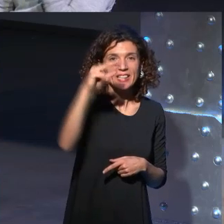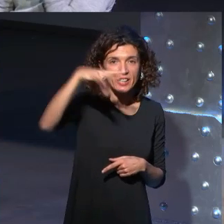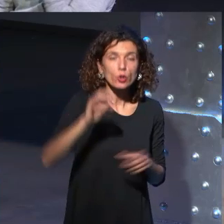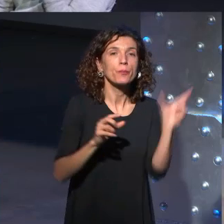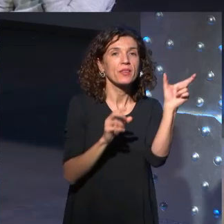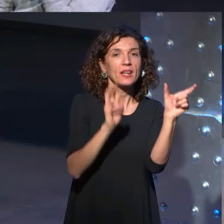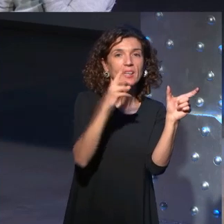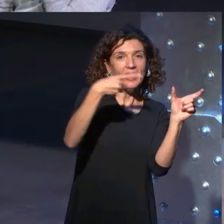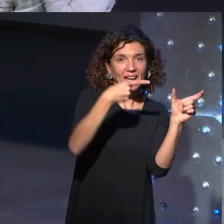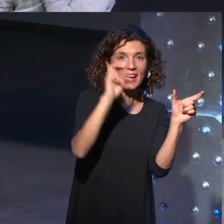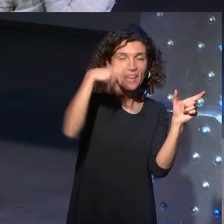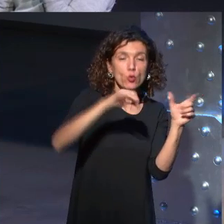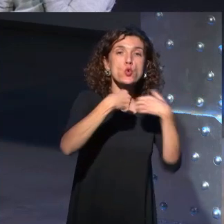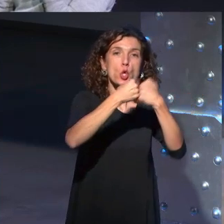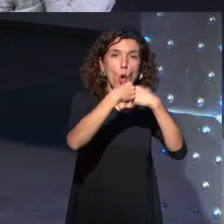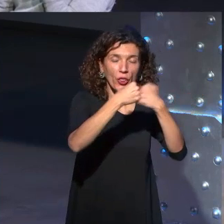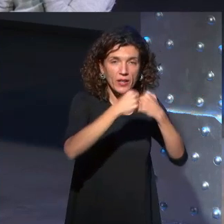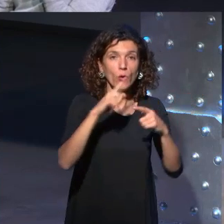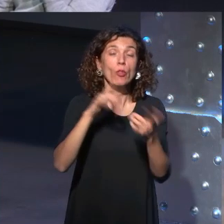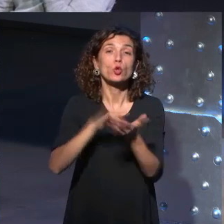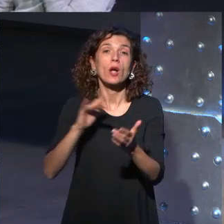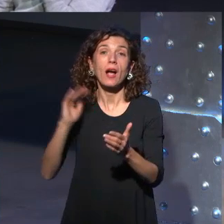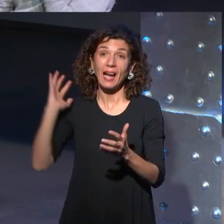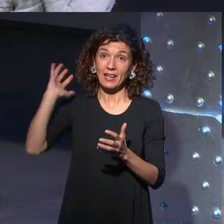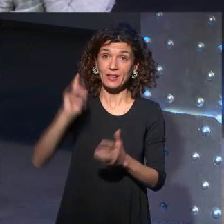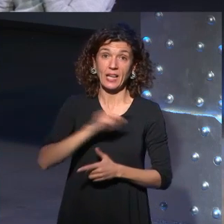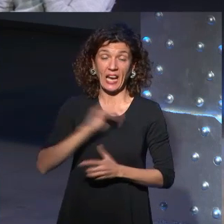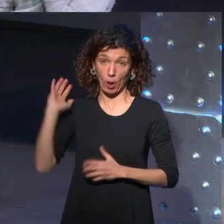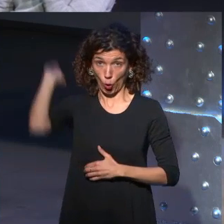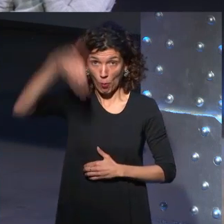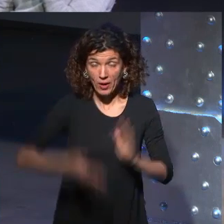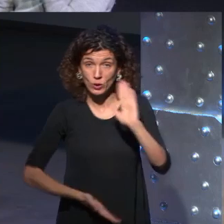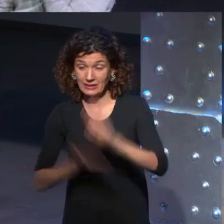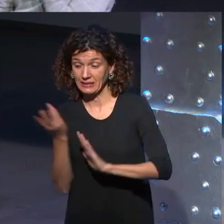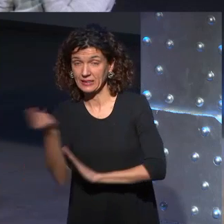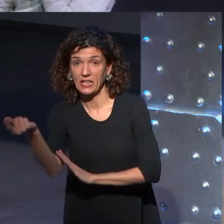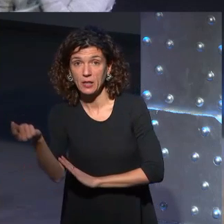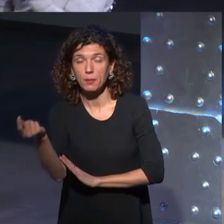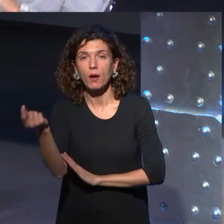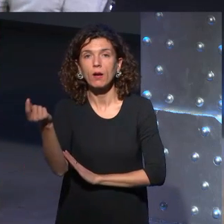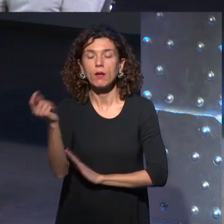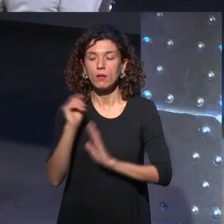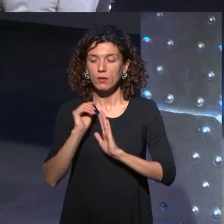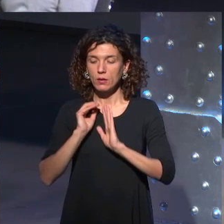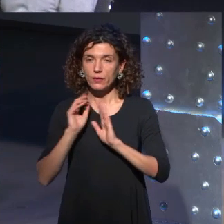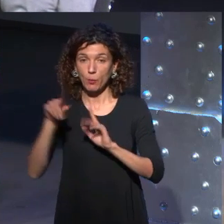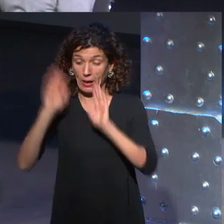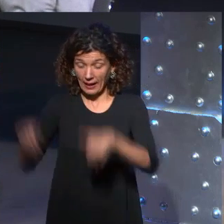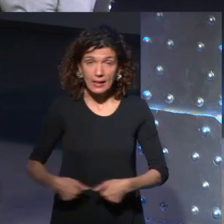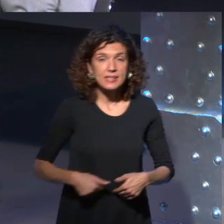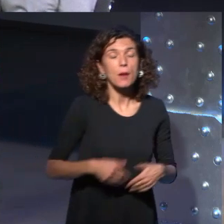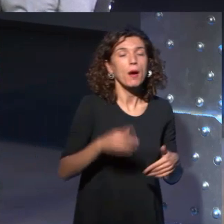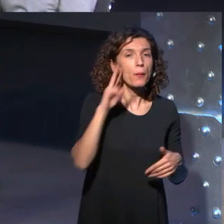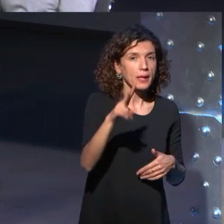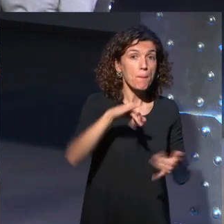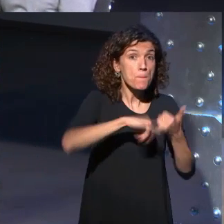Genu es rodilla. Y cuando un guerrero romano se iba a pelear, regresaba y se encontraba con que su mujer tenía un